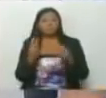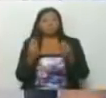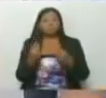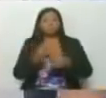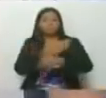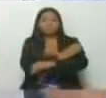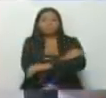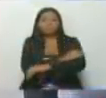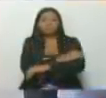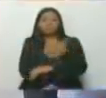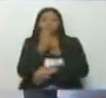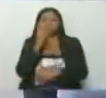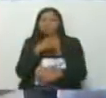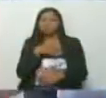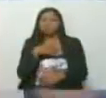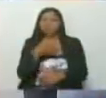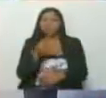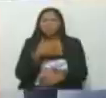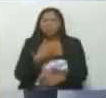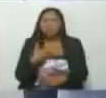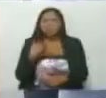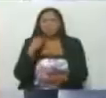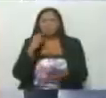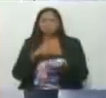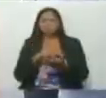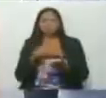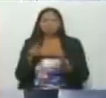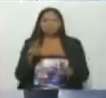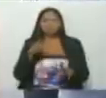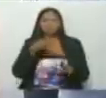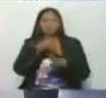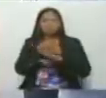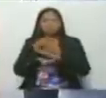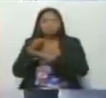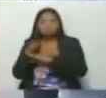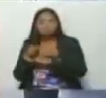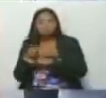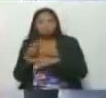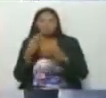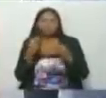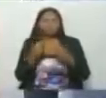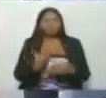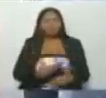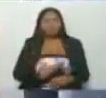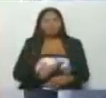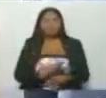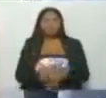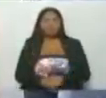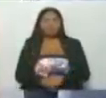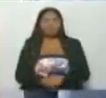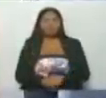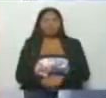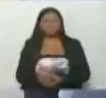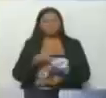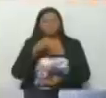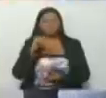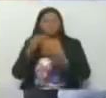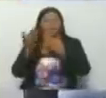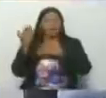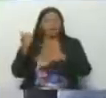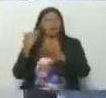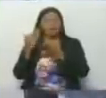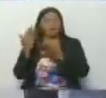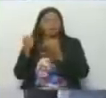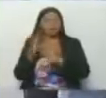no participó tuvimos la posibilidad de acceder a alcaldía donde prácticamente nunca habíamos logrado precisamente